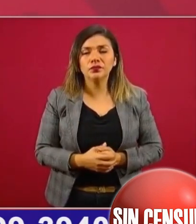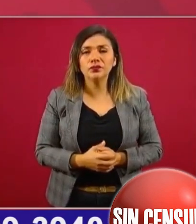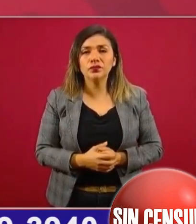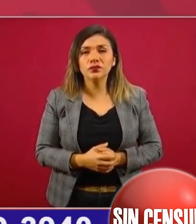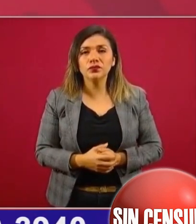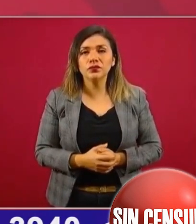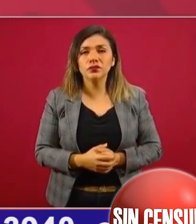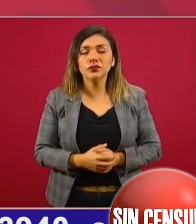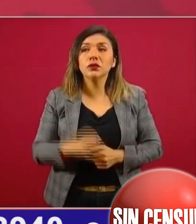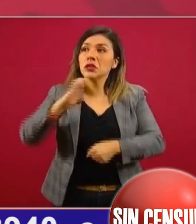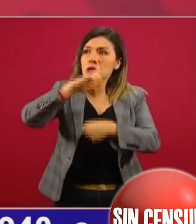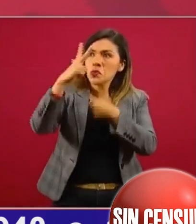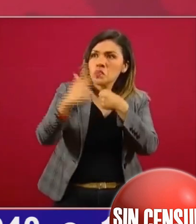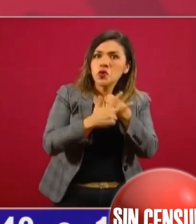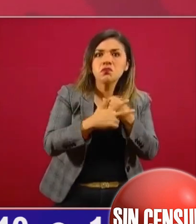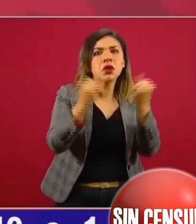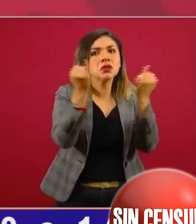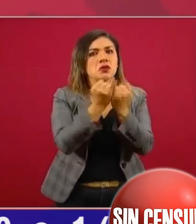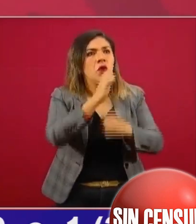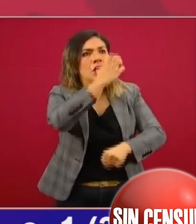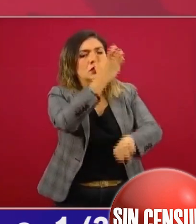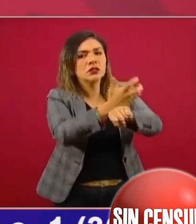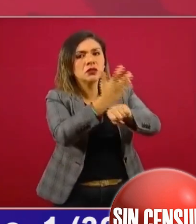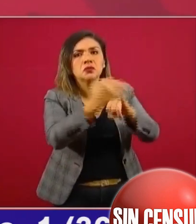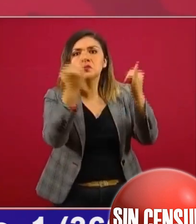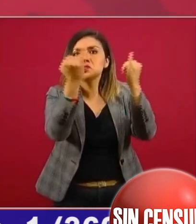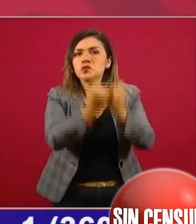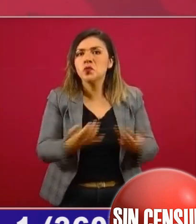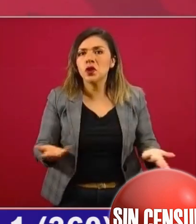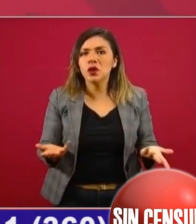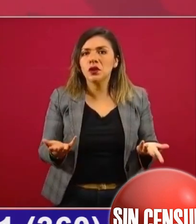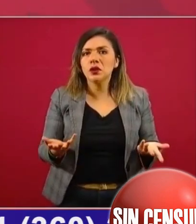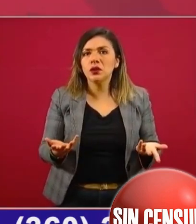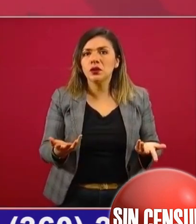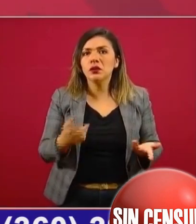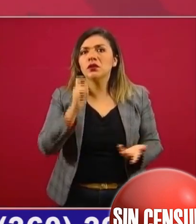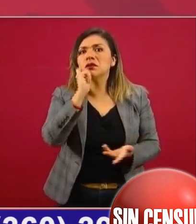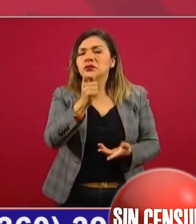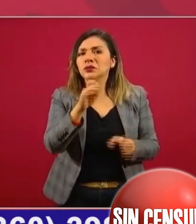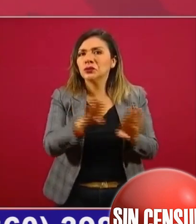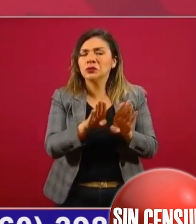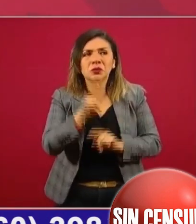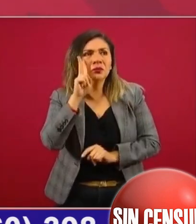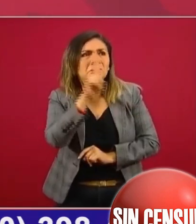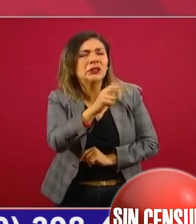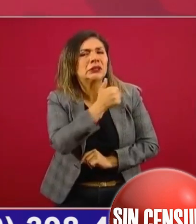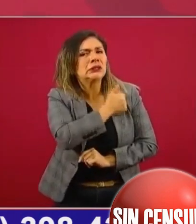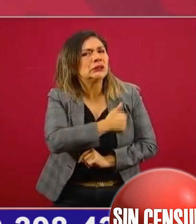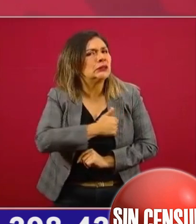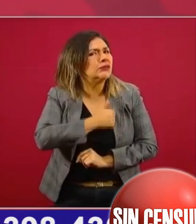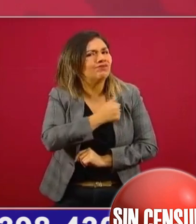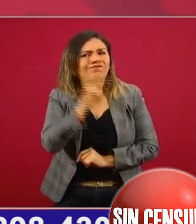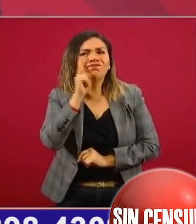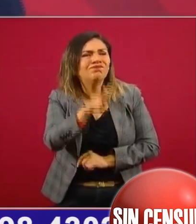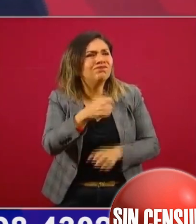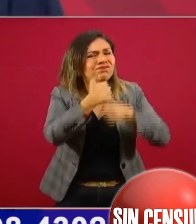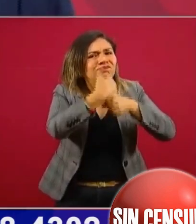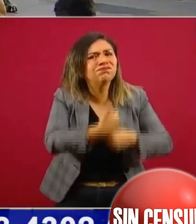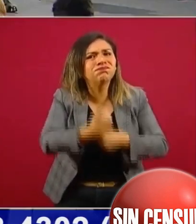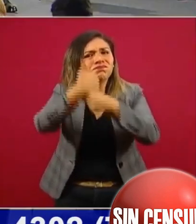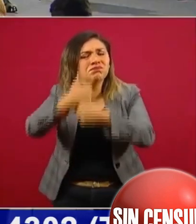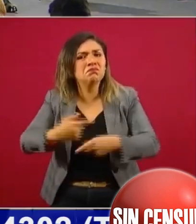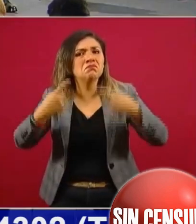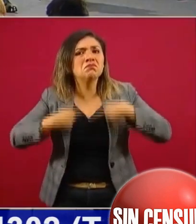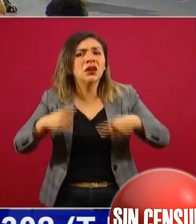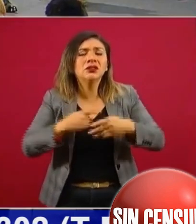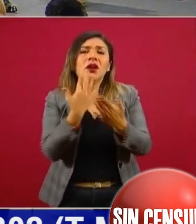Y en Europa y en Estados Unidos, escenas lamentables de enfermos esperando